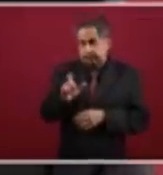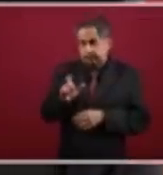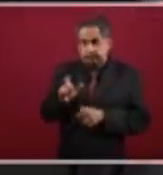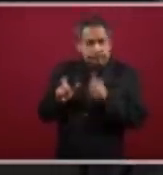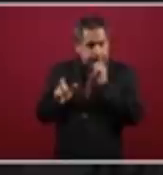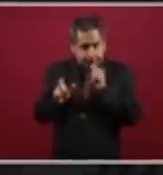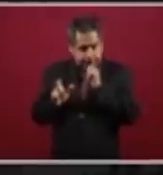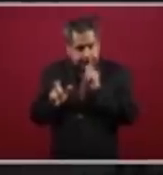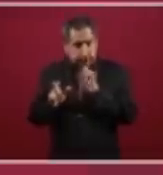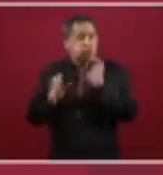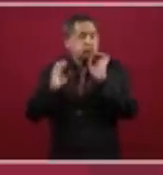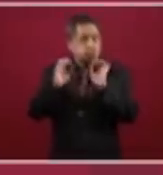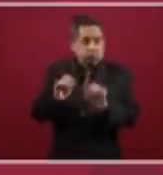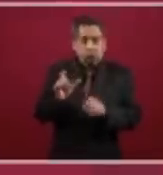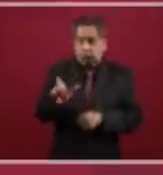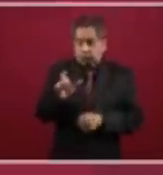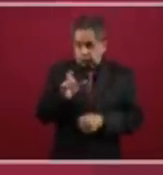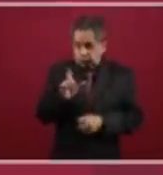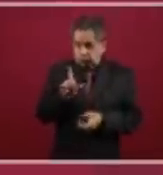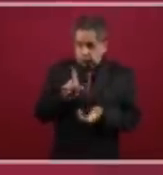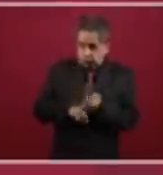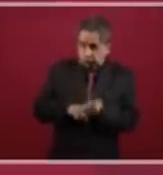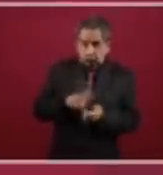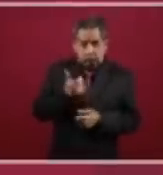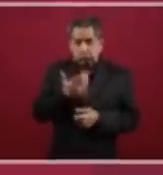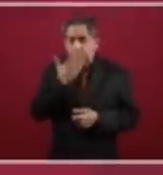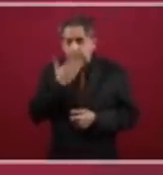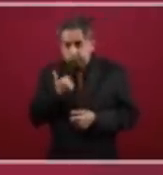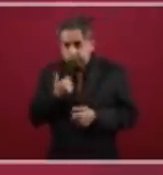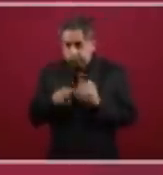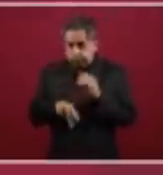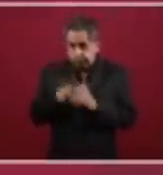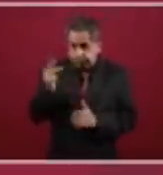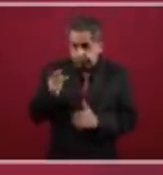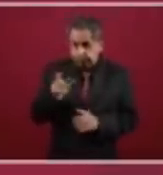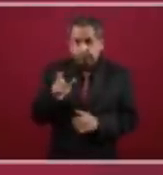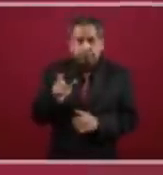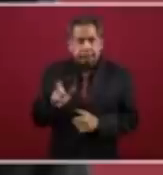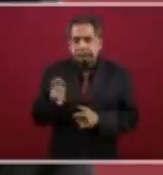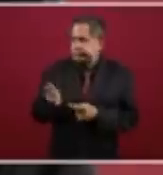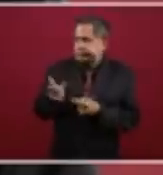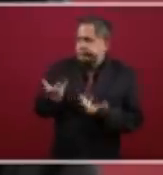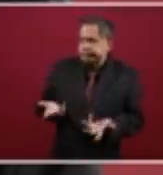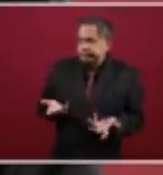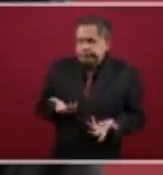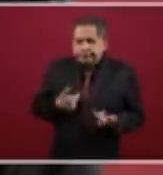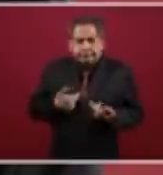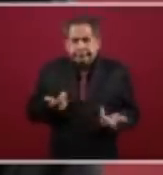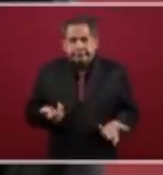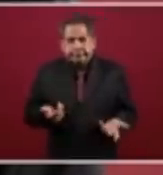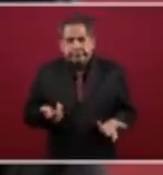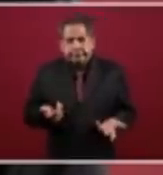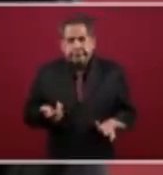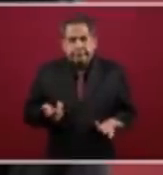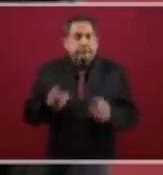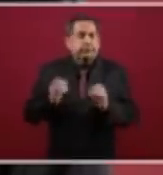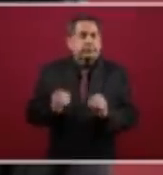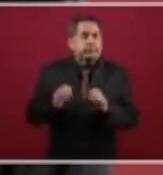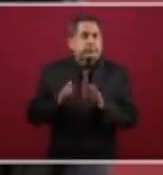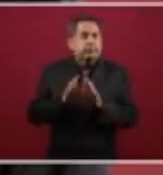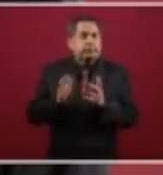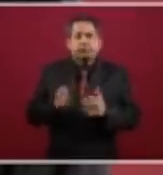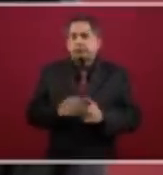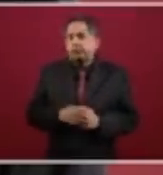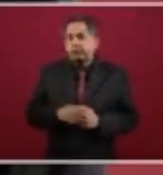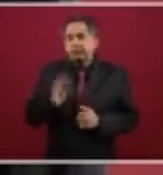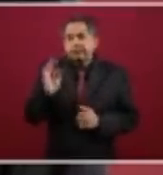tarjeta, pero no hay dinero, ¿qué hace? ¿Sí? O si